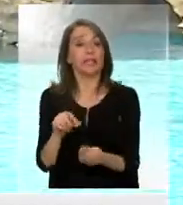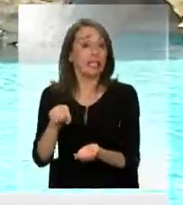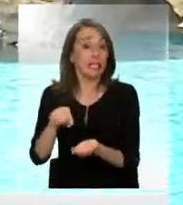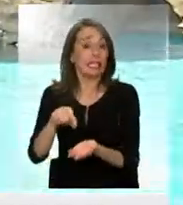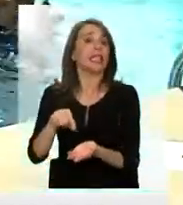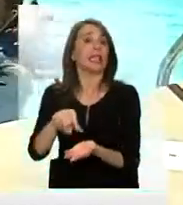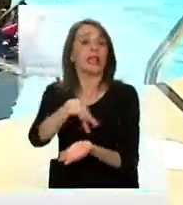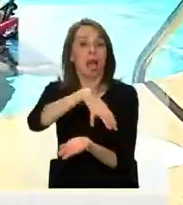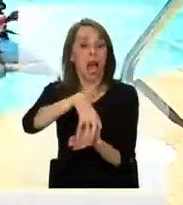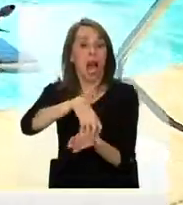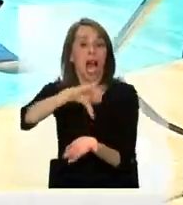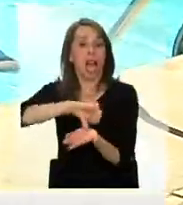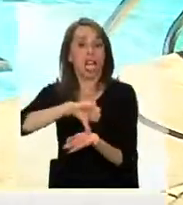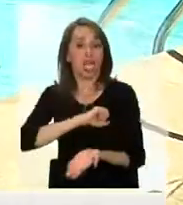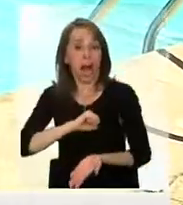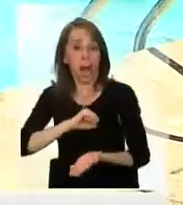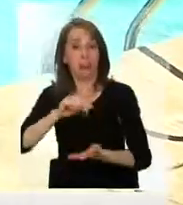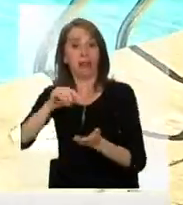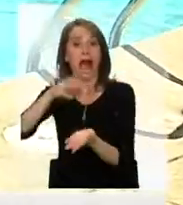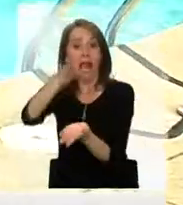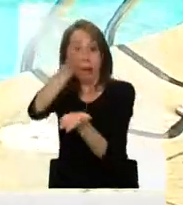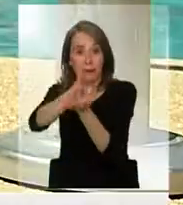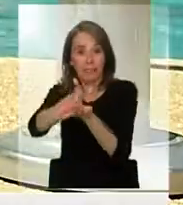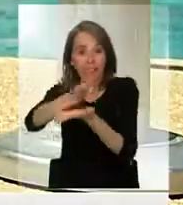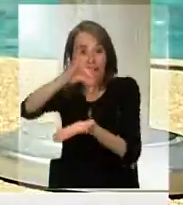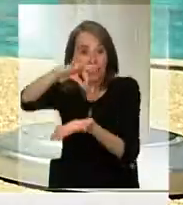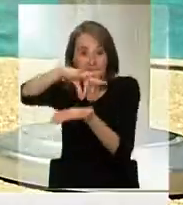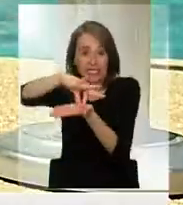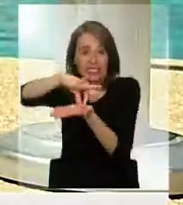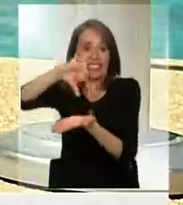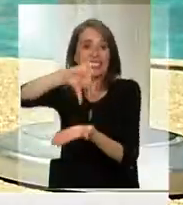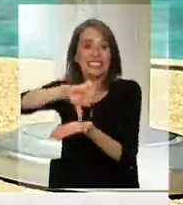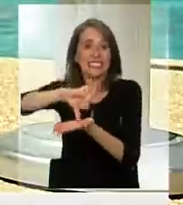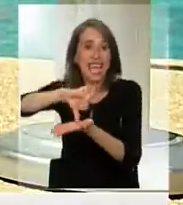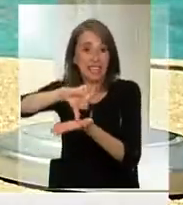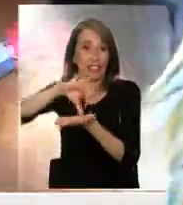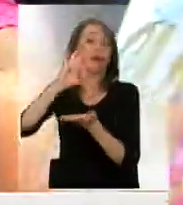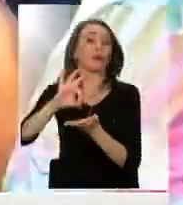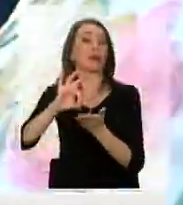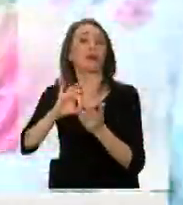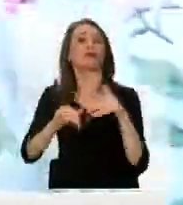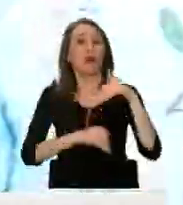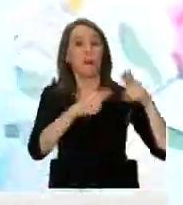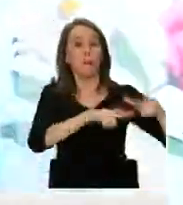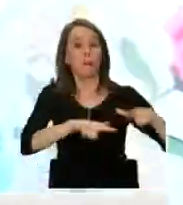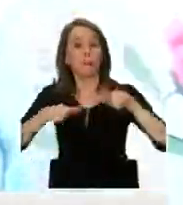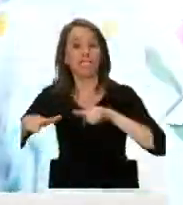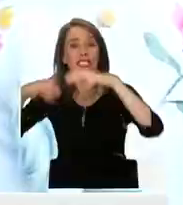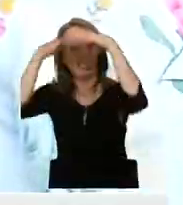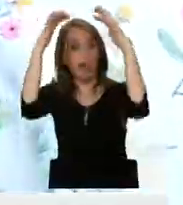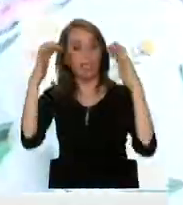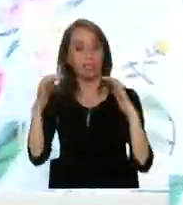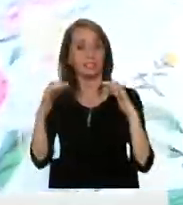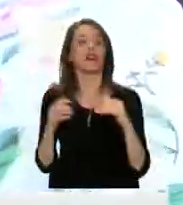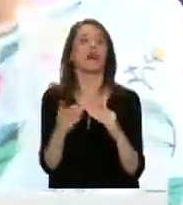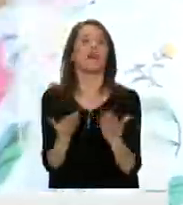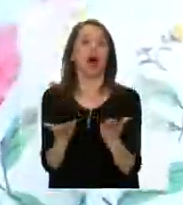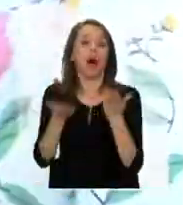de la capital, las piscinas del Cerro San Cristóbal asoman como una de las varias alternativas para poder combatir el calor.